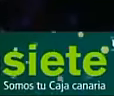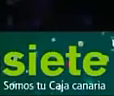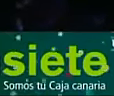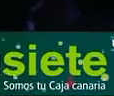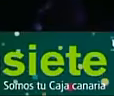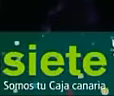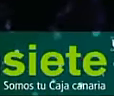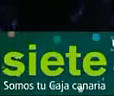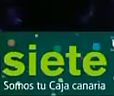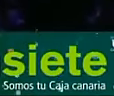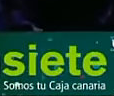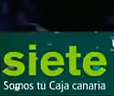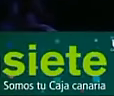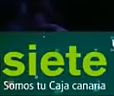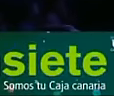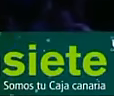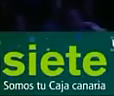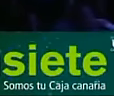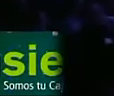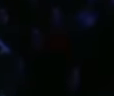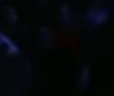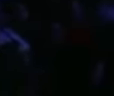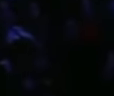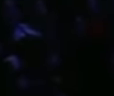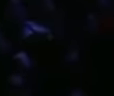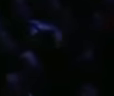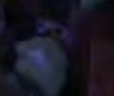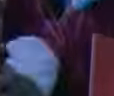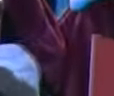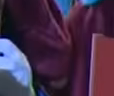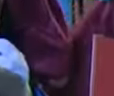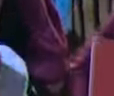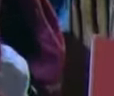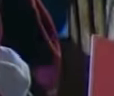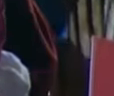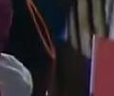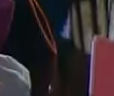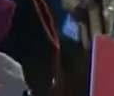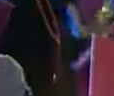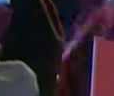la segunda. Si estás ahí, manifiéstate. Se me cayó una voz.